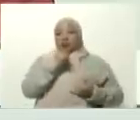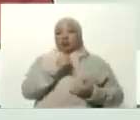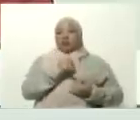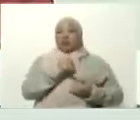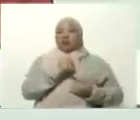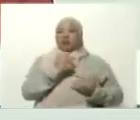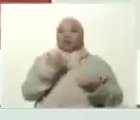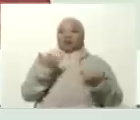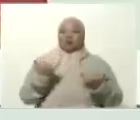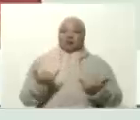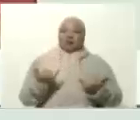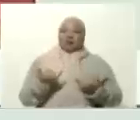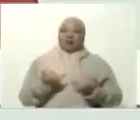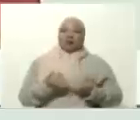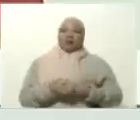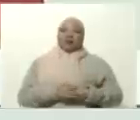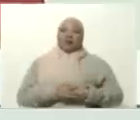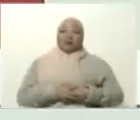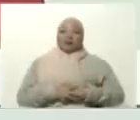la